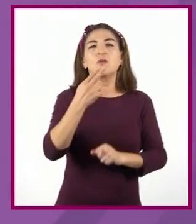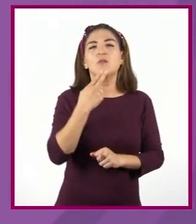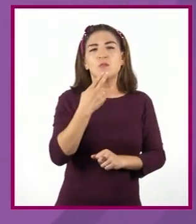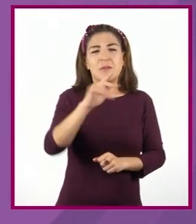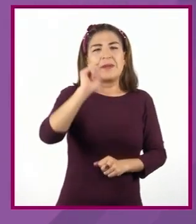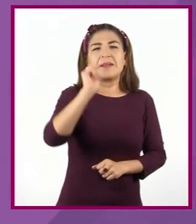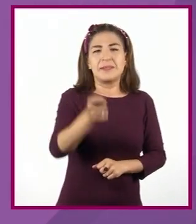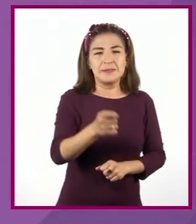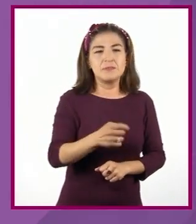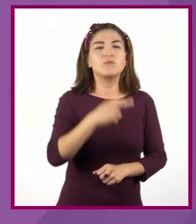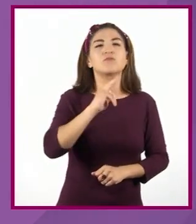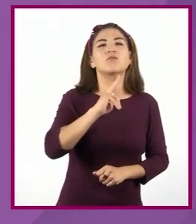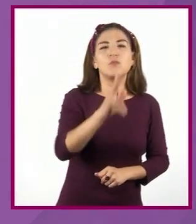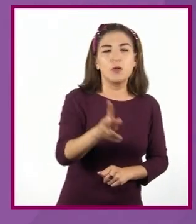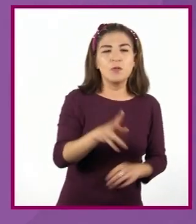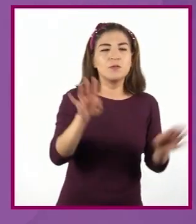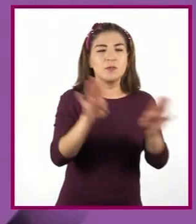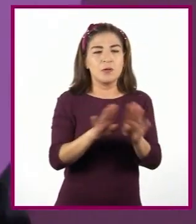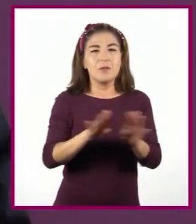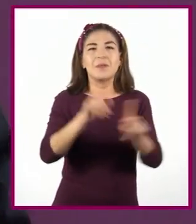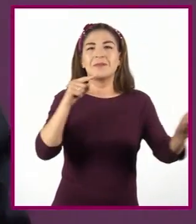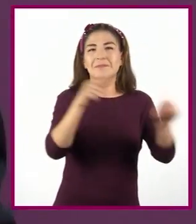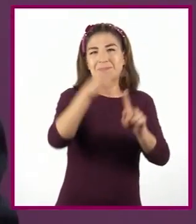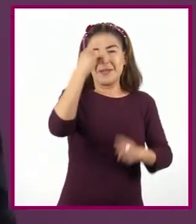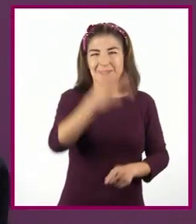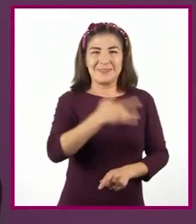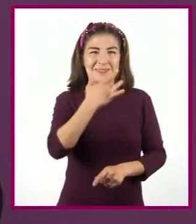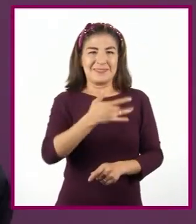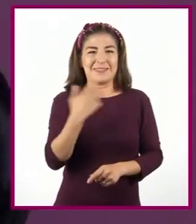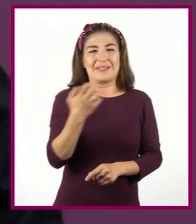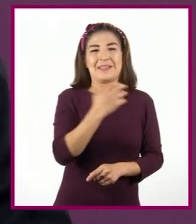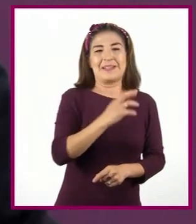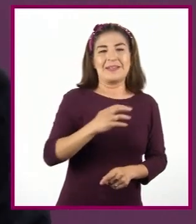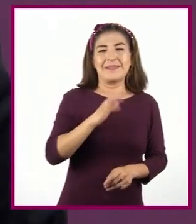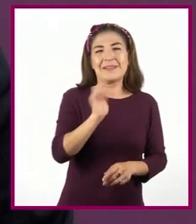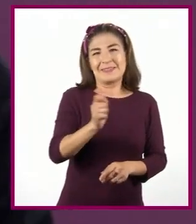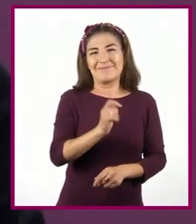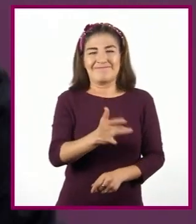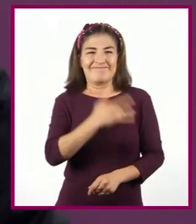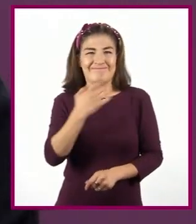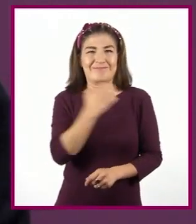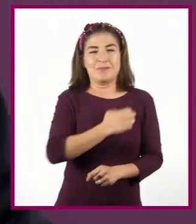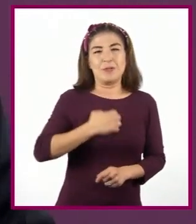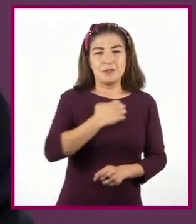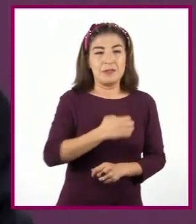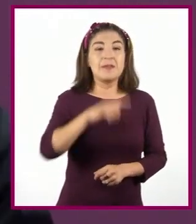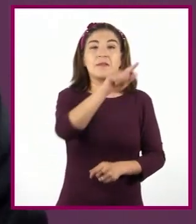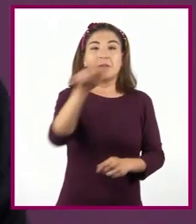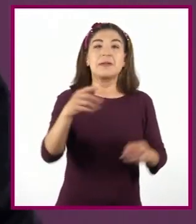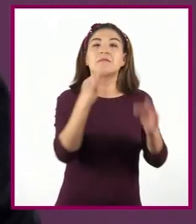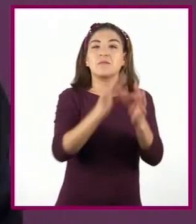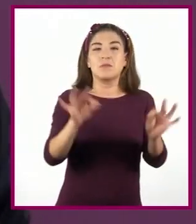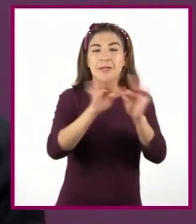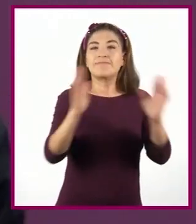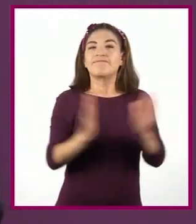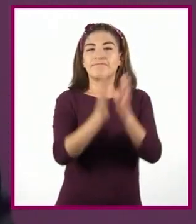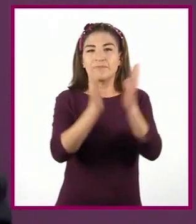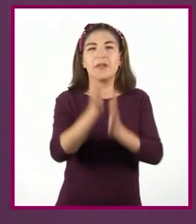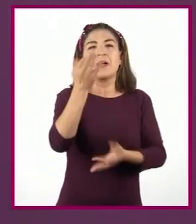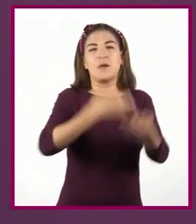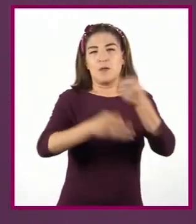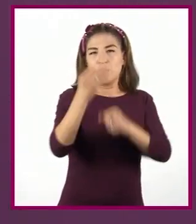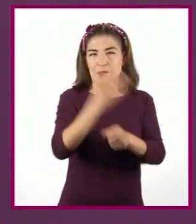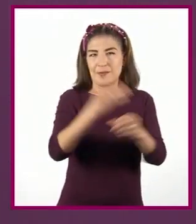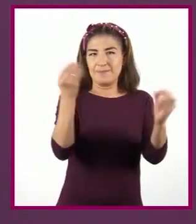narrativos, voces y perspectivas para crear emociones. Es importante que participen en las actividades que se propongan en la